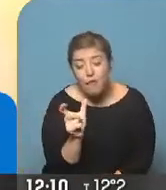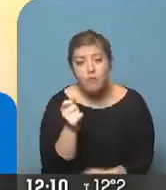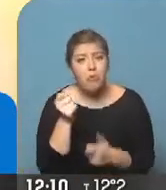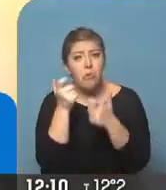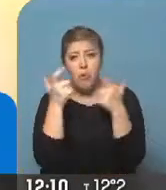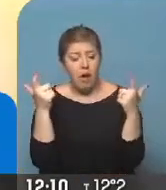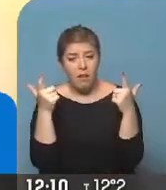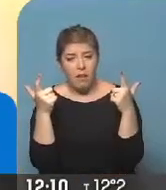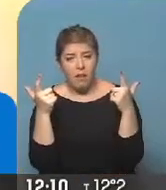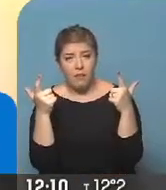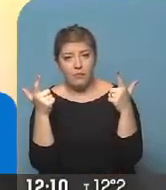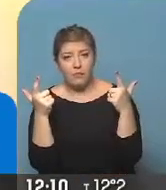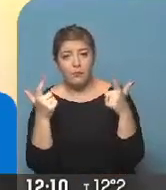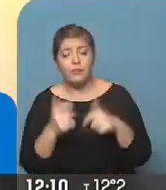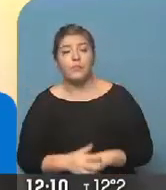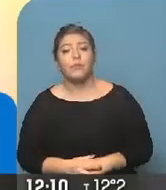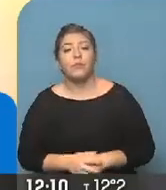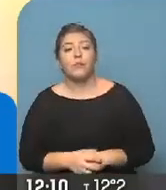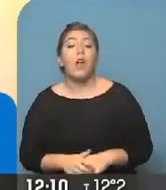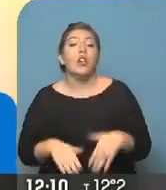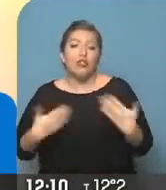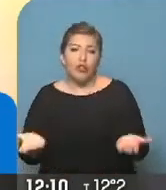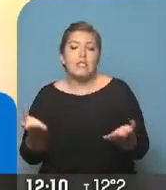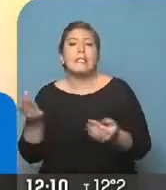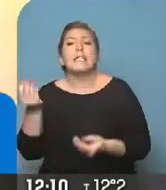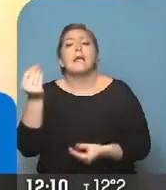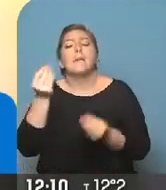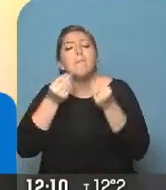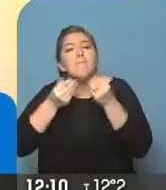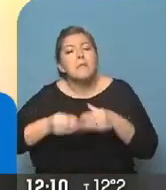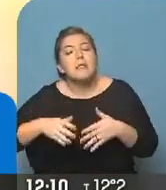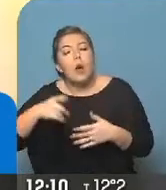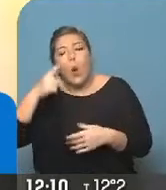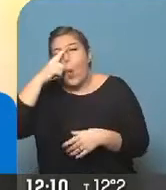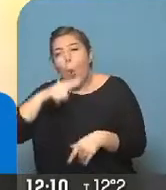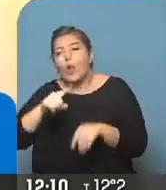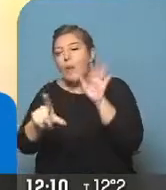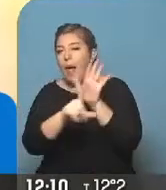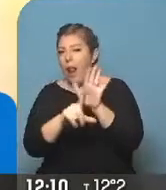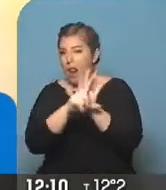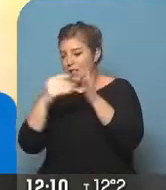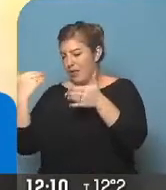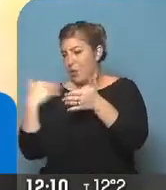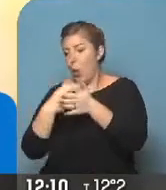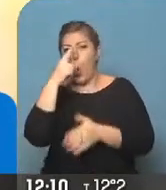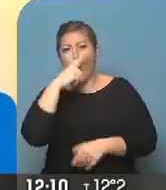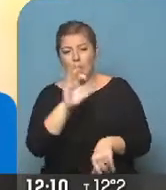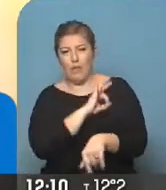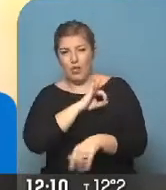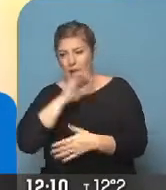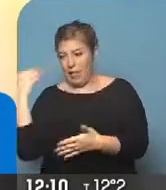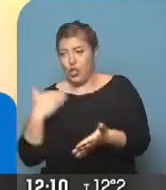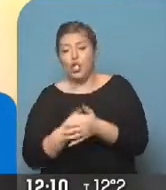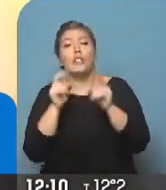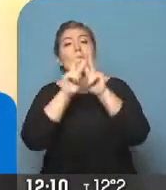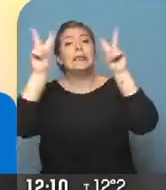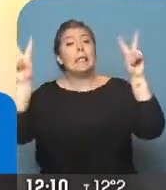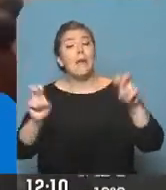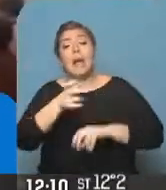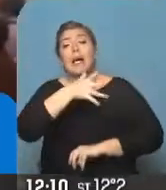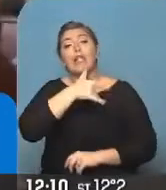digamos, se ha empezado a plantear en las últimas leyes, en los últimos años, el tema de las